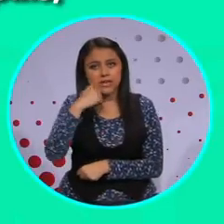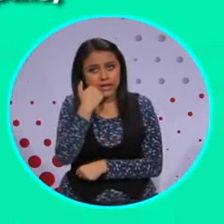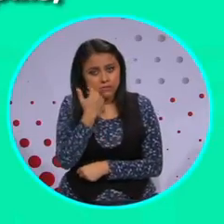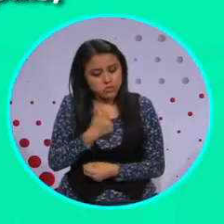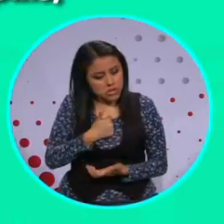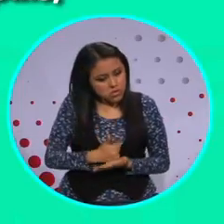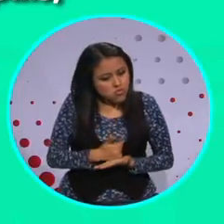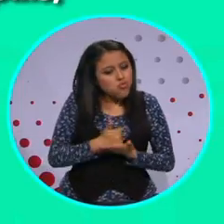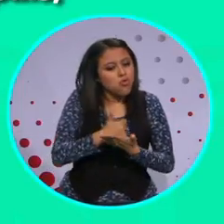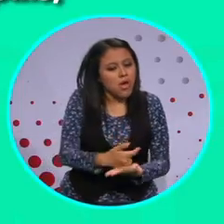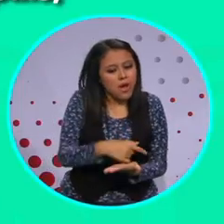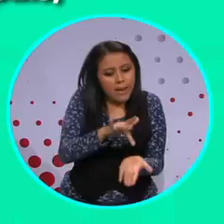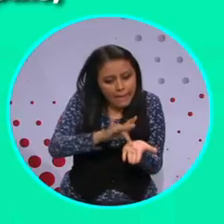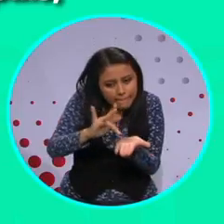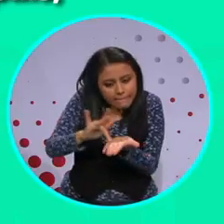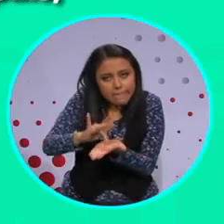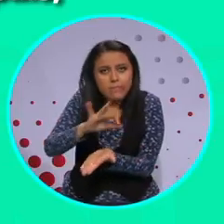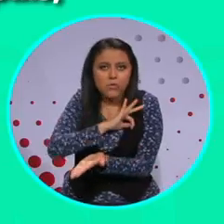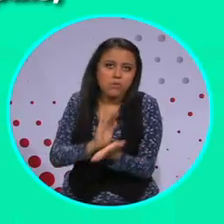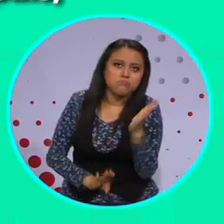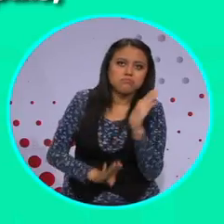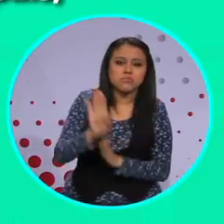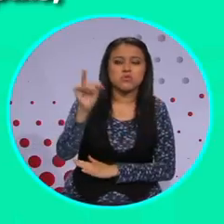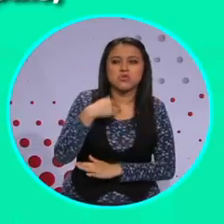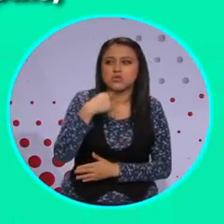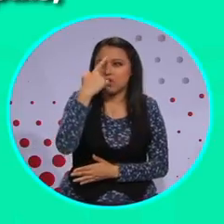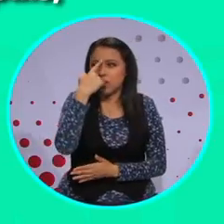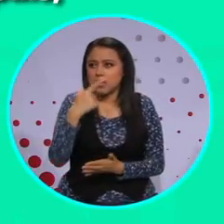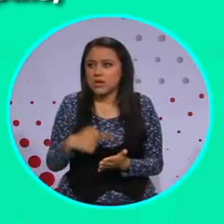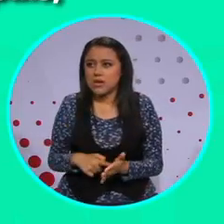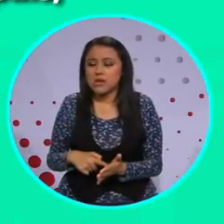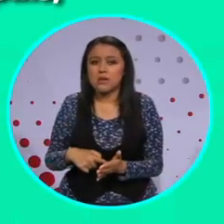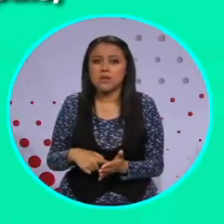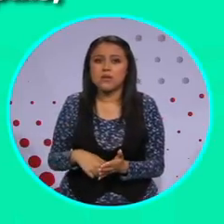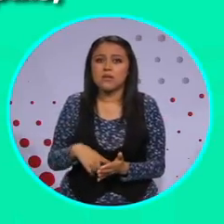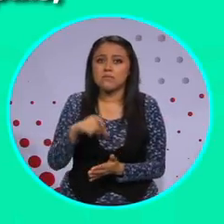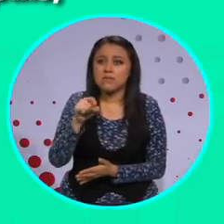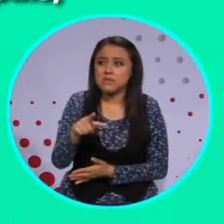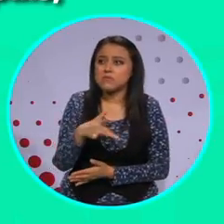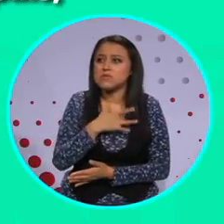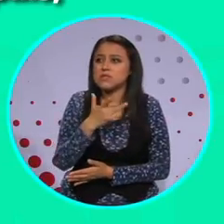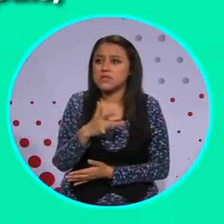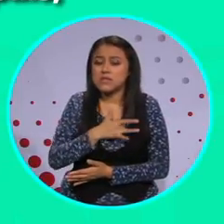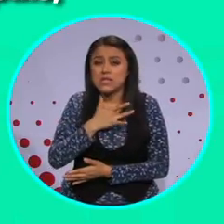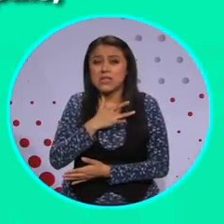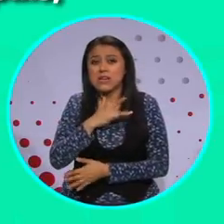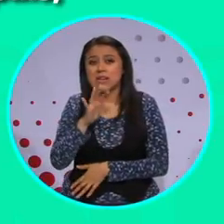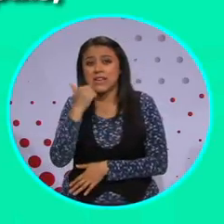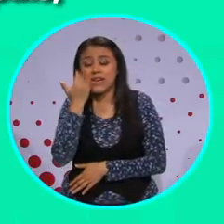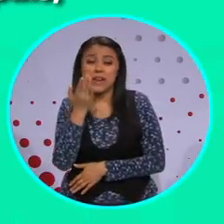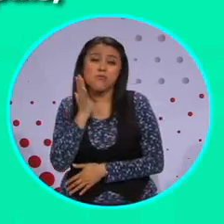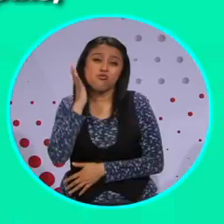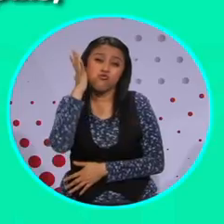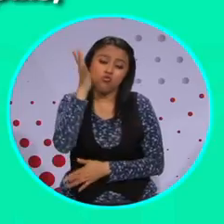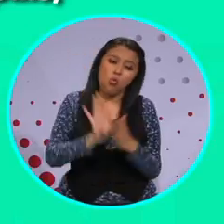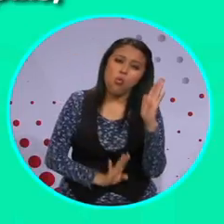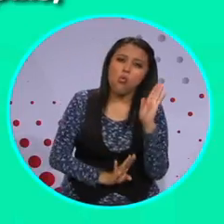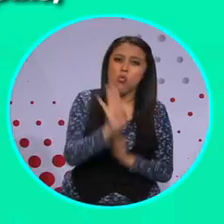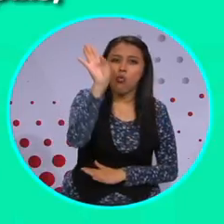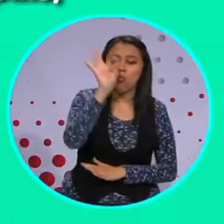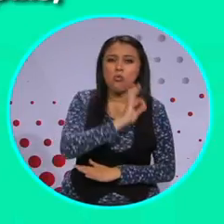granito de arena para hacer que las cosas fluyen pues yo creo que seguimos teniendo como esas ganas a algunos de seguir saliendo adelante sin importar